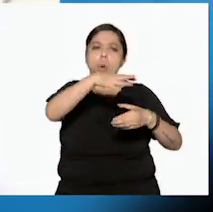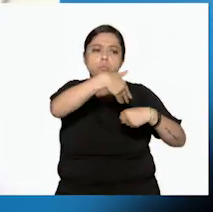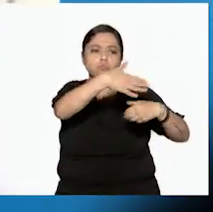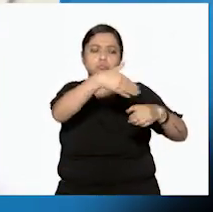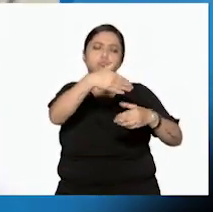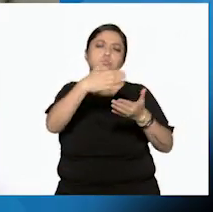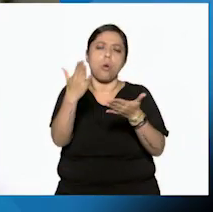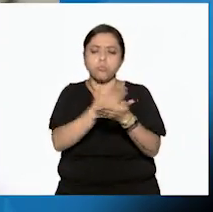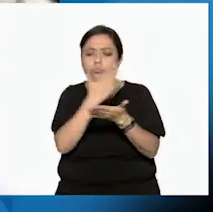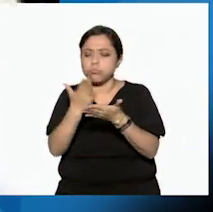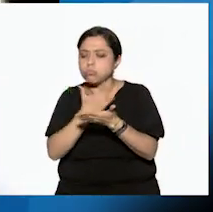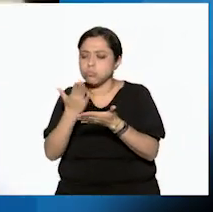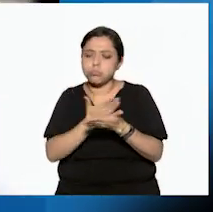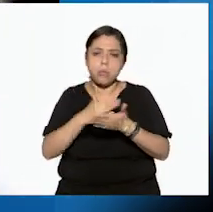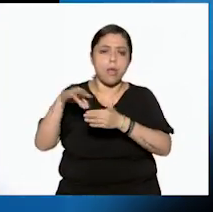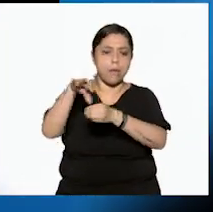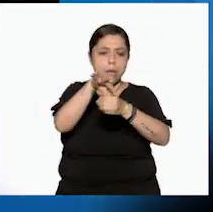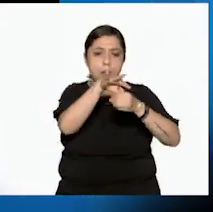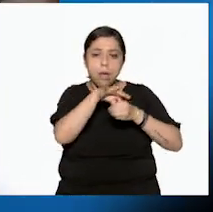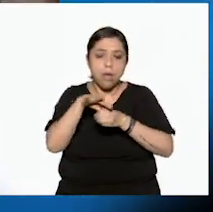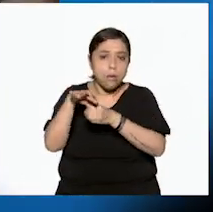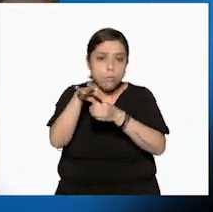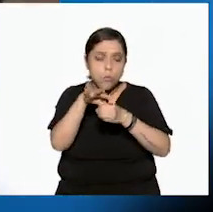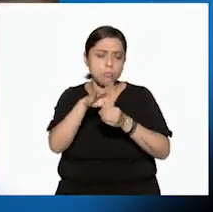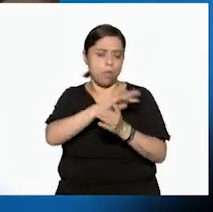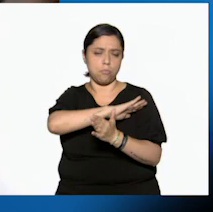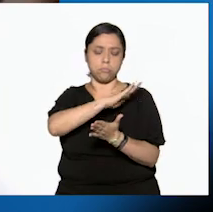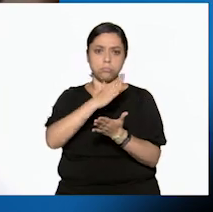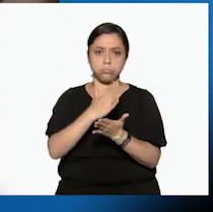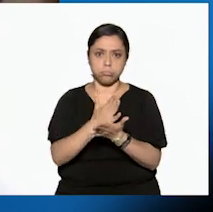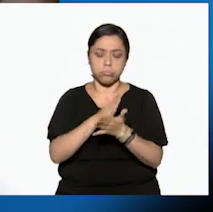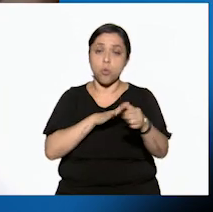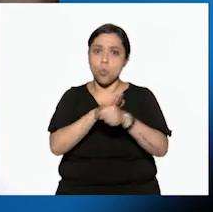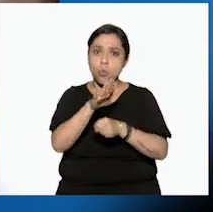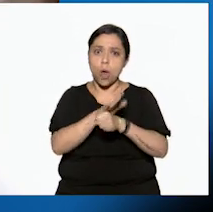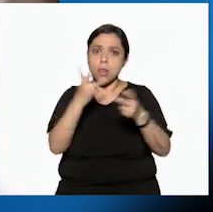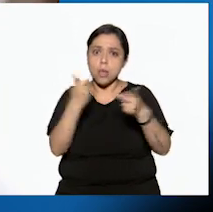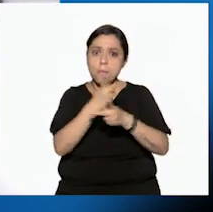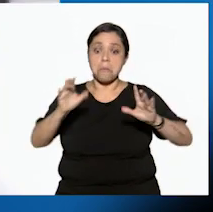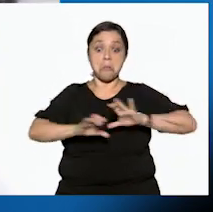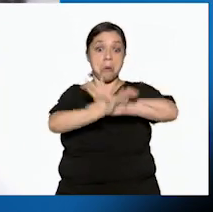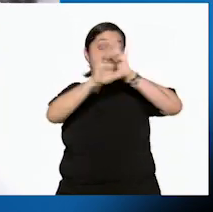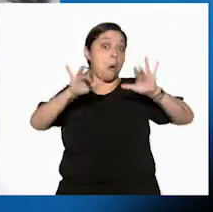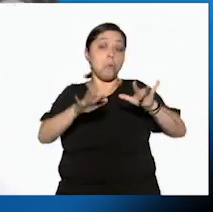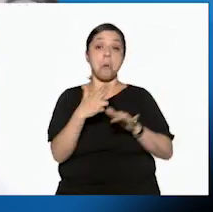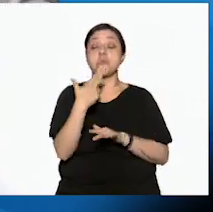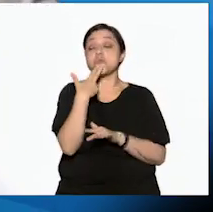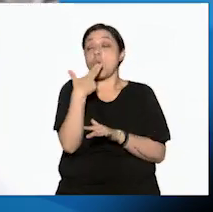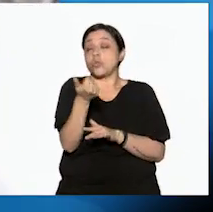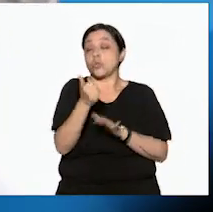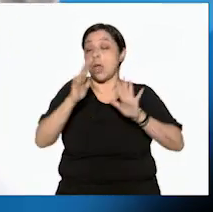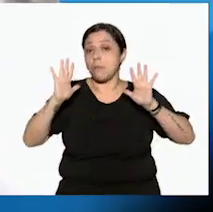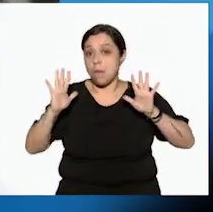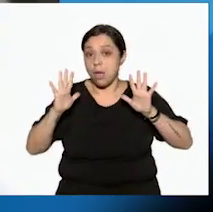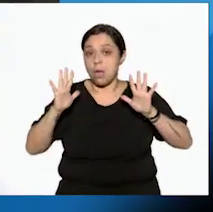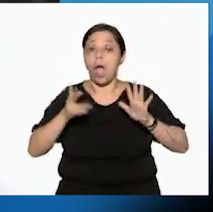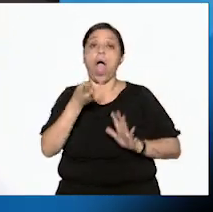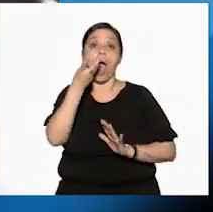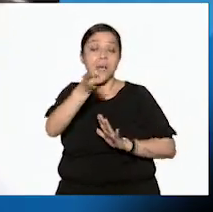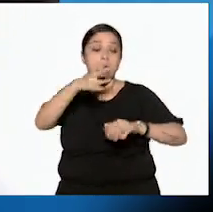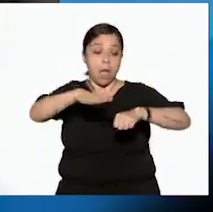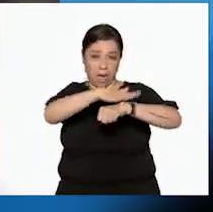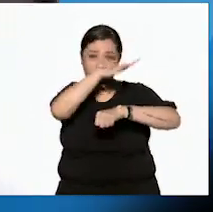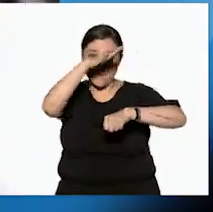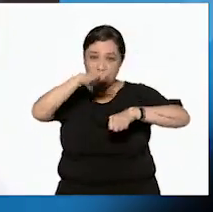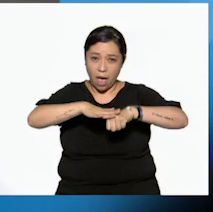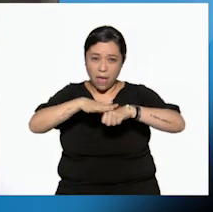paralizó. La razón, se dijo, era la caída del sistema de cómputo. En ese entonces la calificación de las